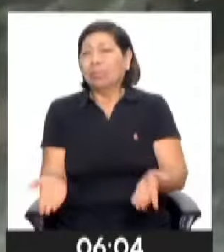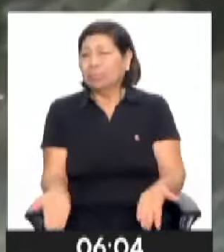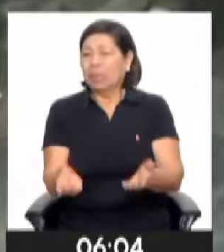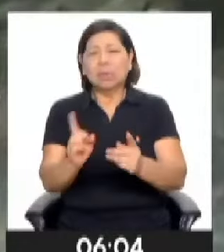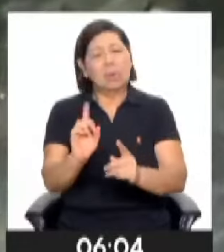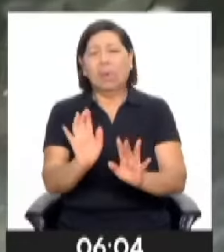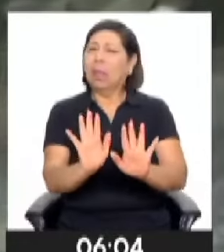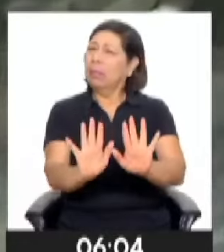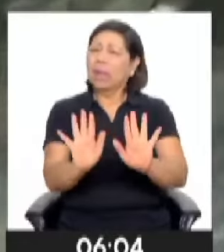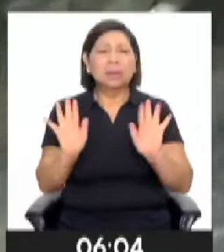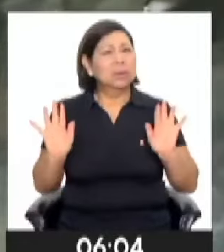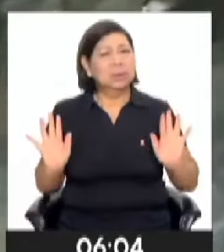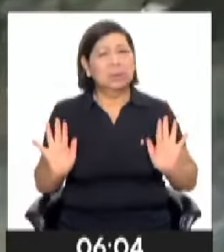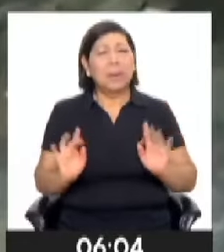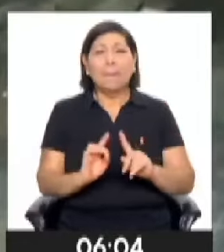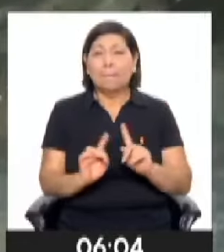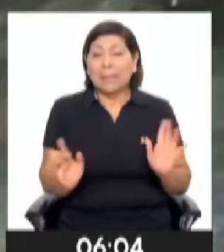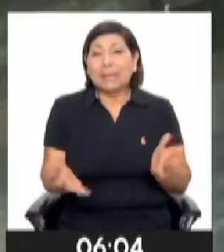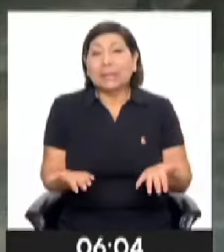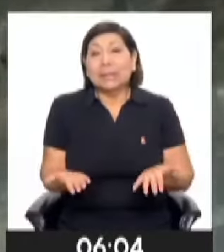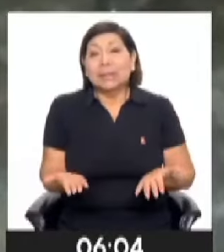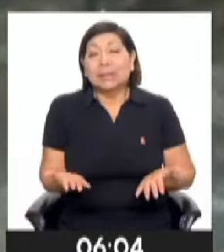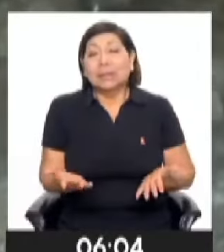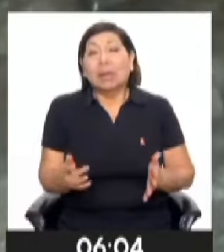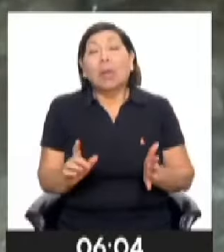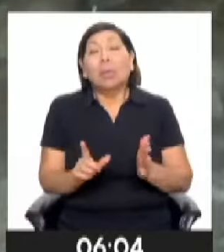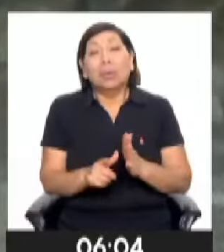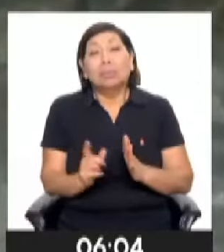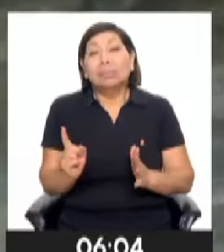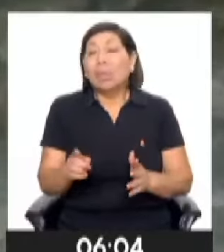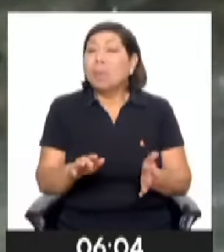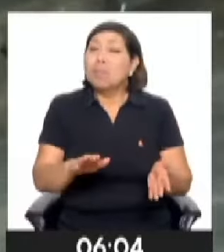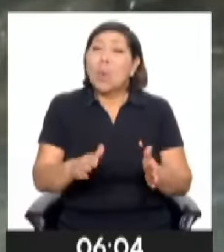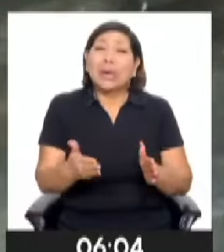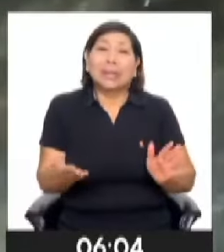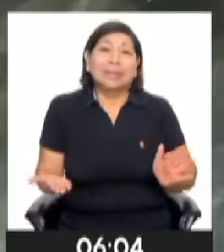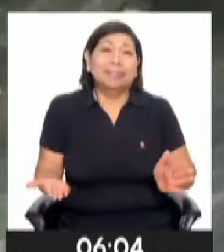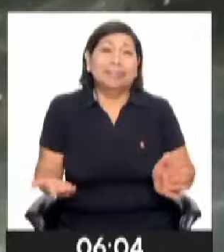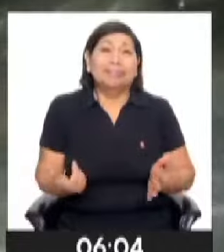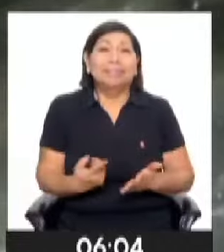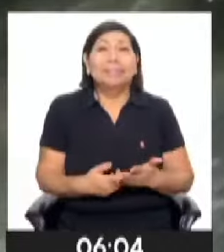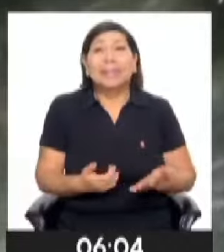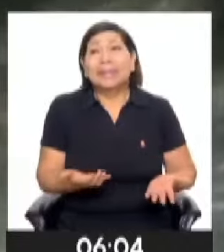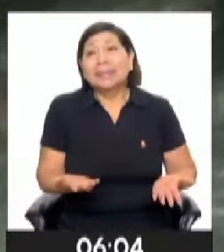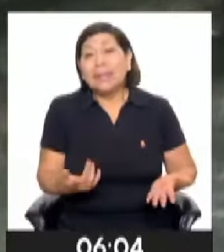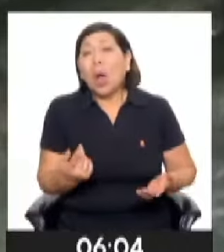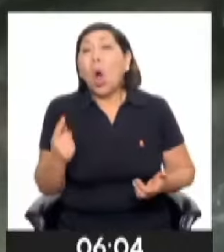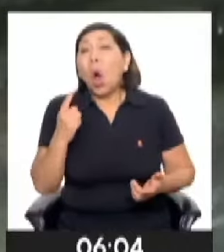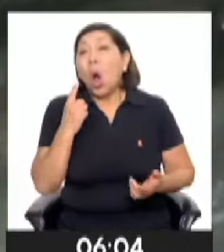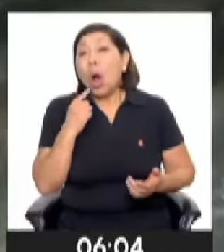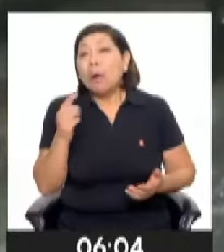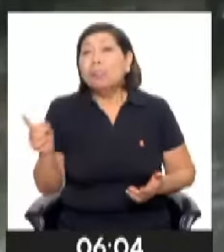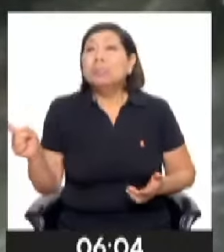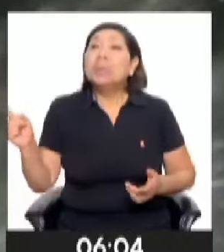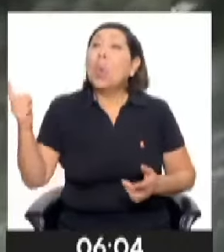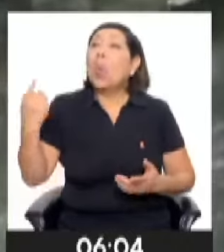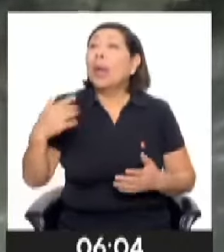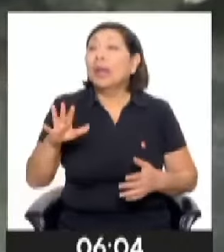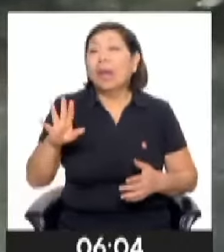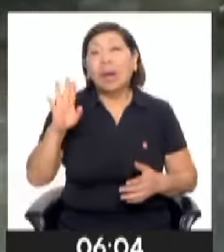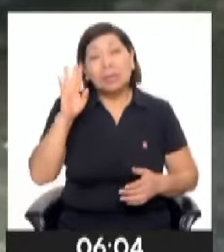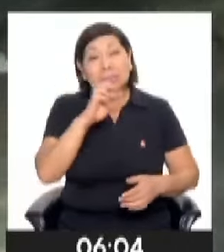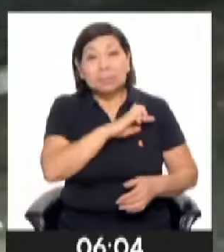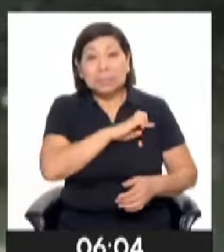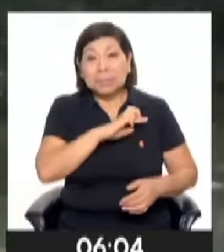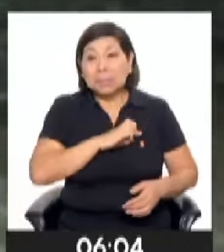estos animales. Y en esos casos, pues ya que el lobo marino se encuentra muerto, lo único que quedaría es que vengan a retirarlos. Por el lado